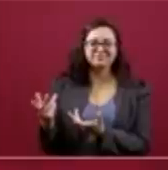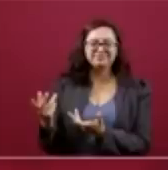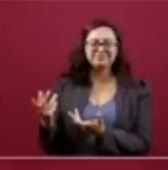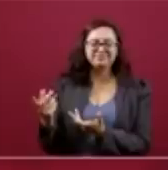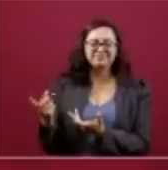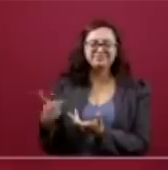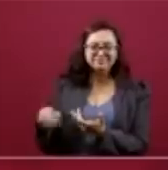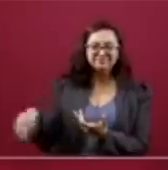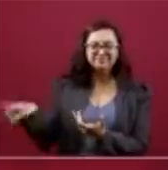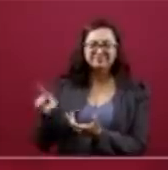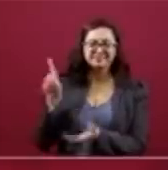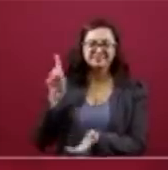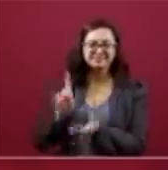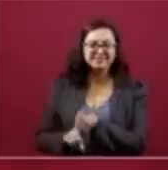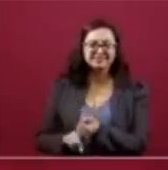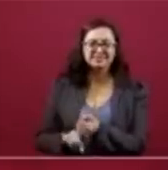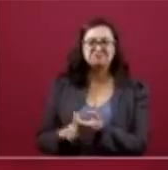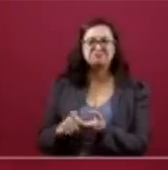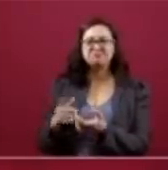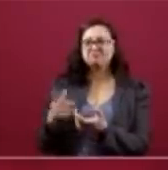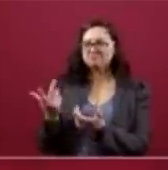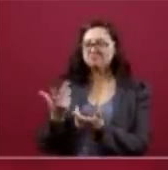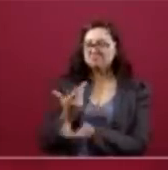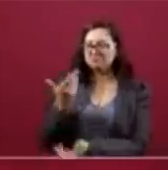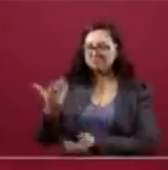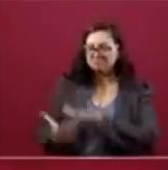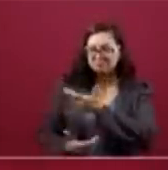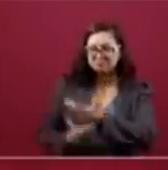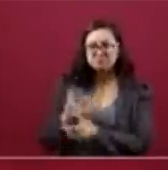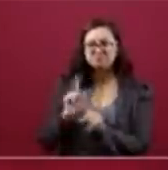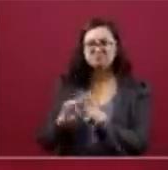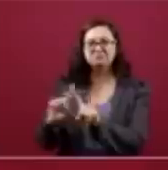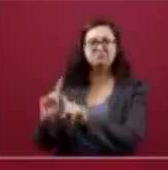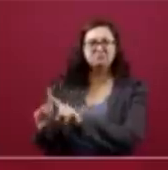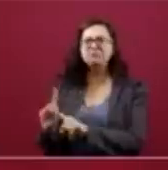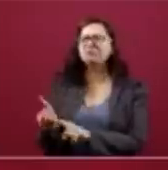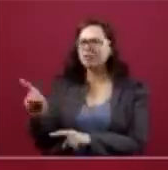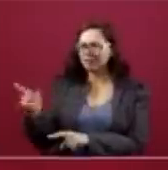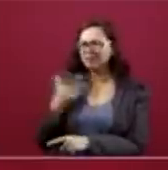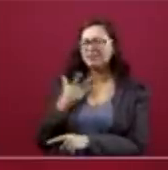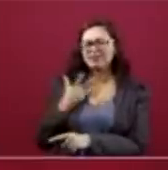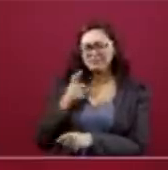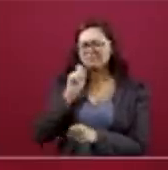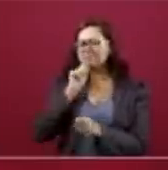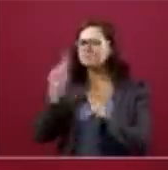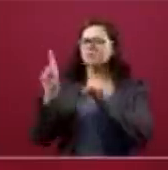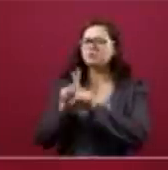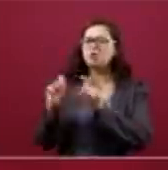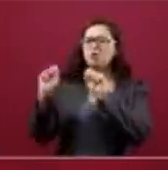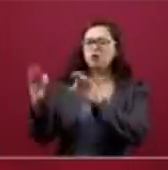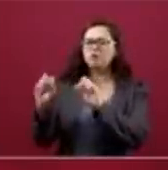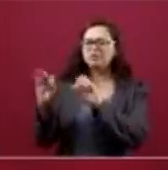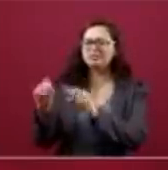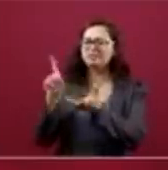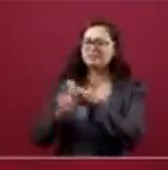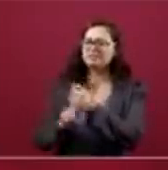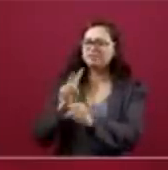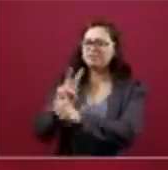de servicios para la vigilancia de oficinas, pero de esos